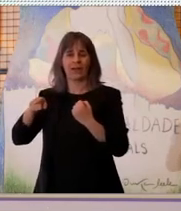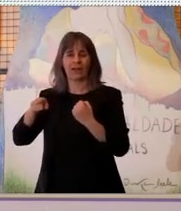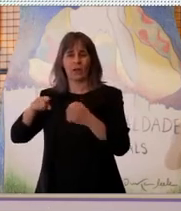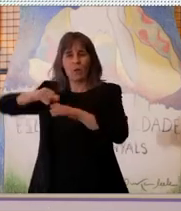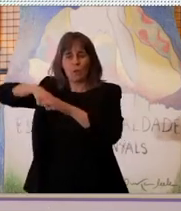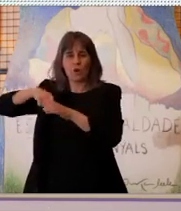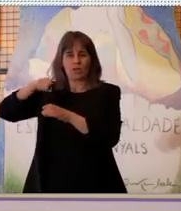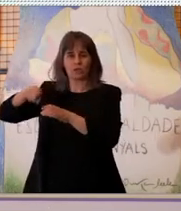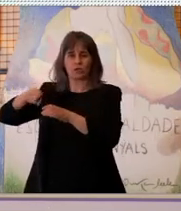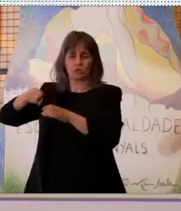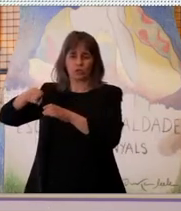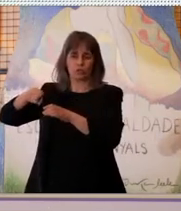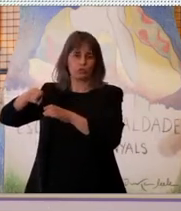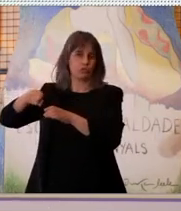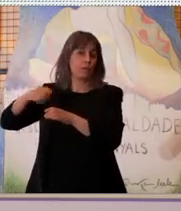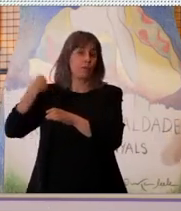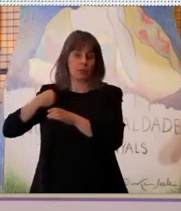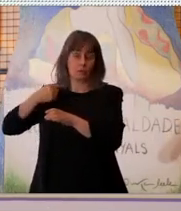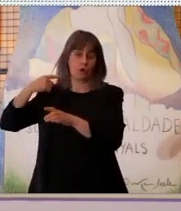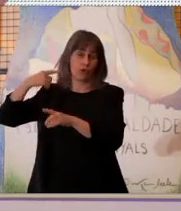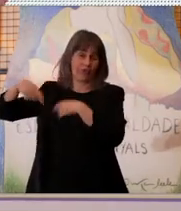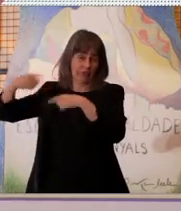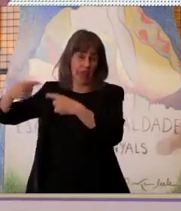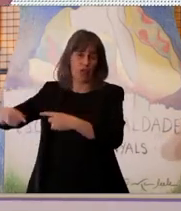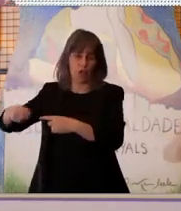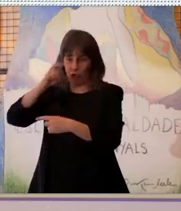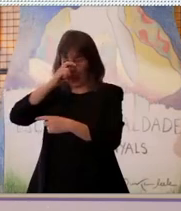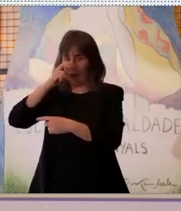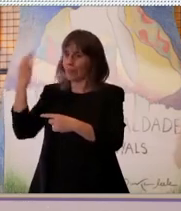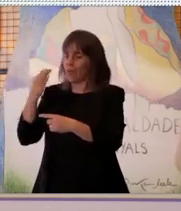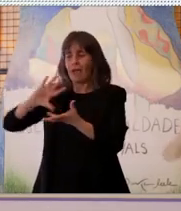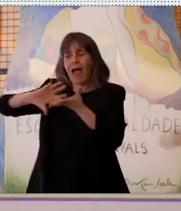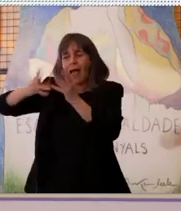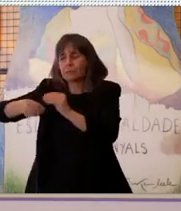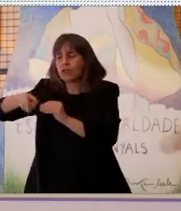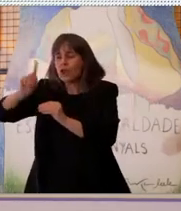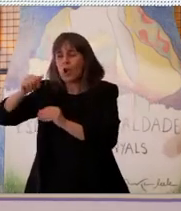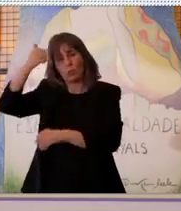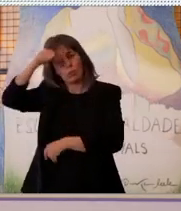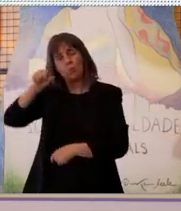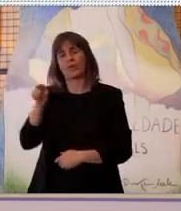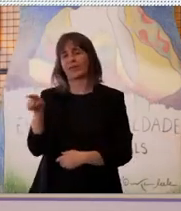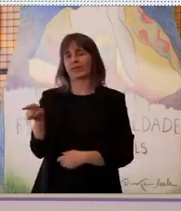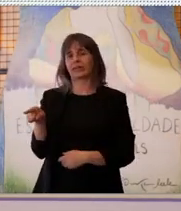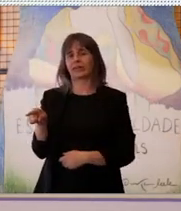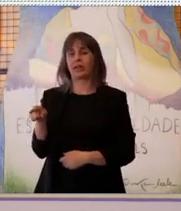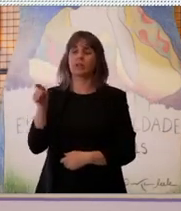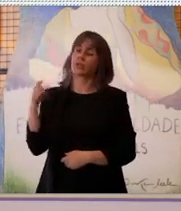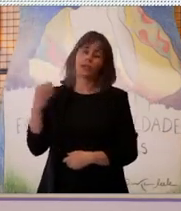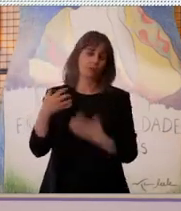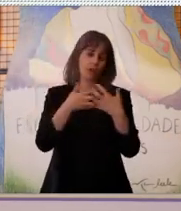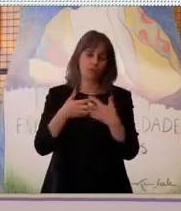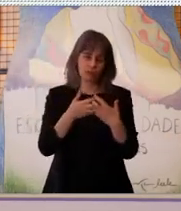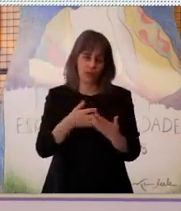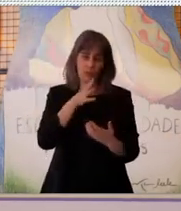las virtudes las tradicionales virtudes políticas son masculinas Y eso hay que lidiar con ello no son virtudes femeninas